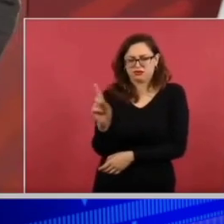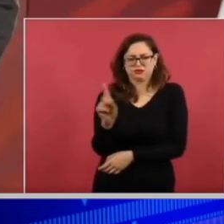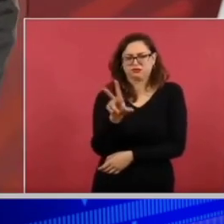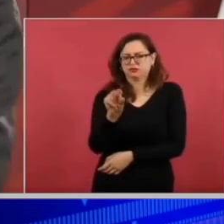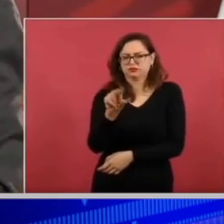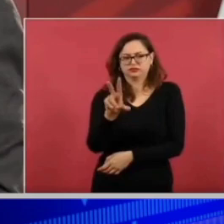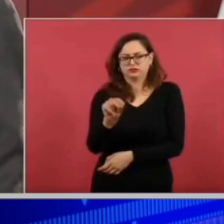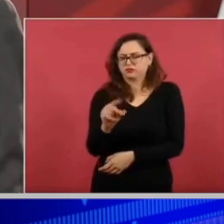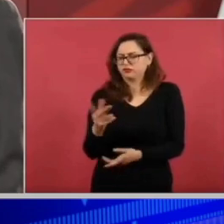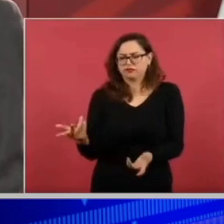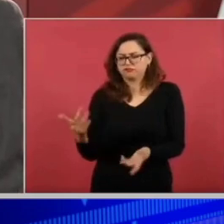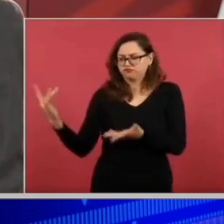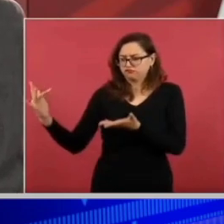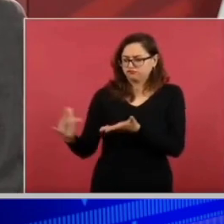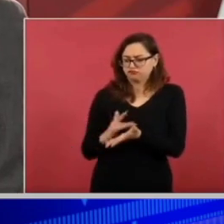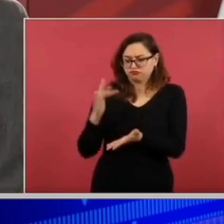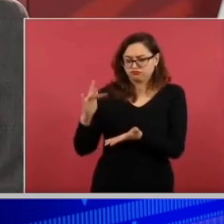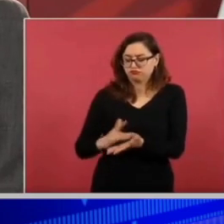en abusos